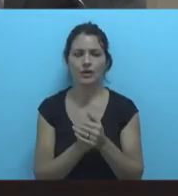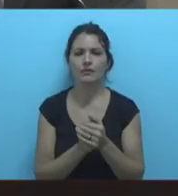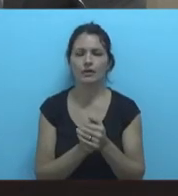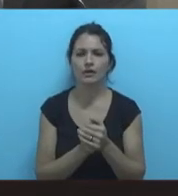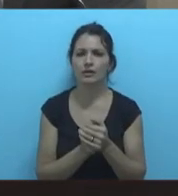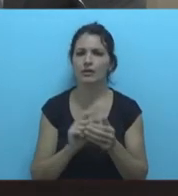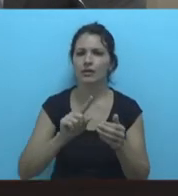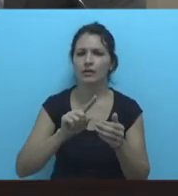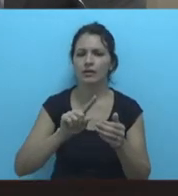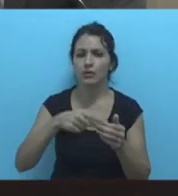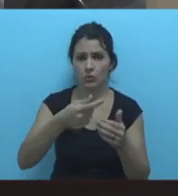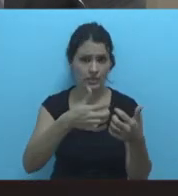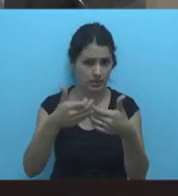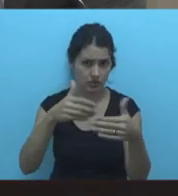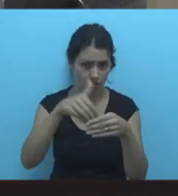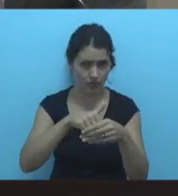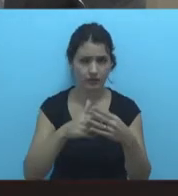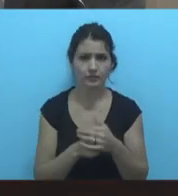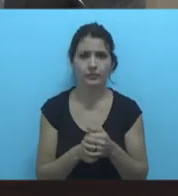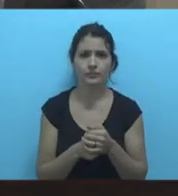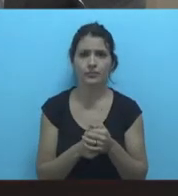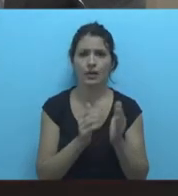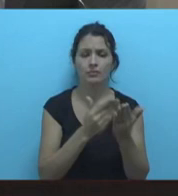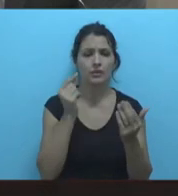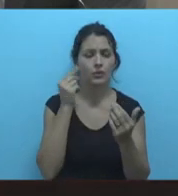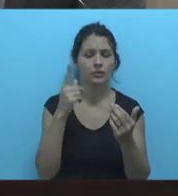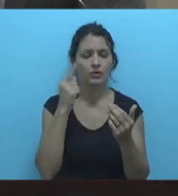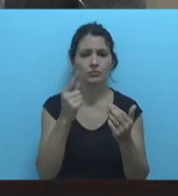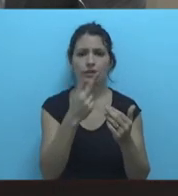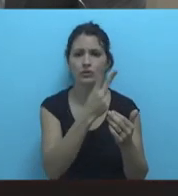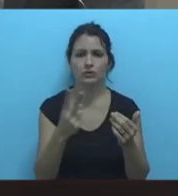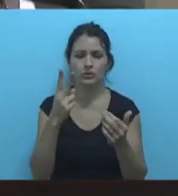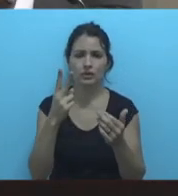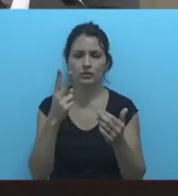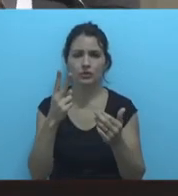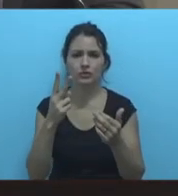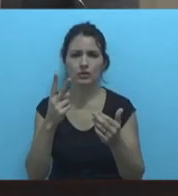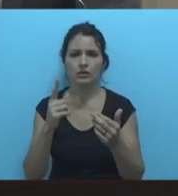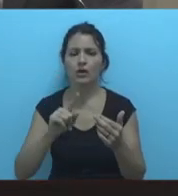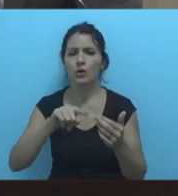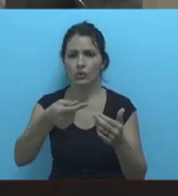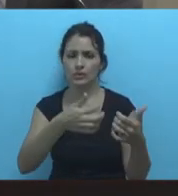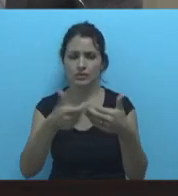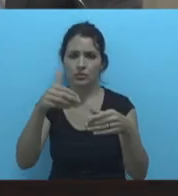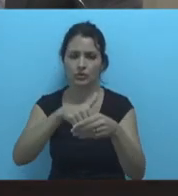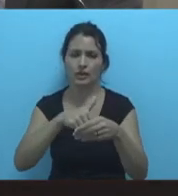Granata, preferencia para una sesión. Expediente 42.200 de la diputada Bruera, preferencia para una